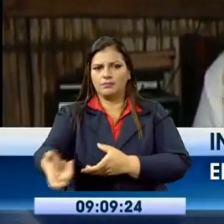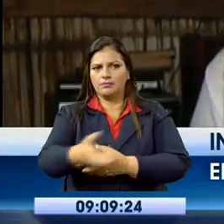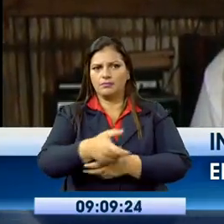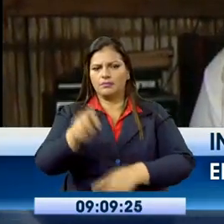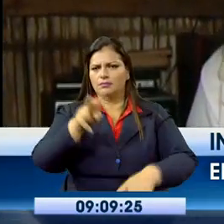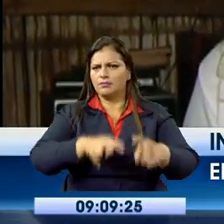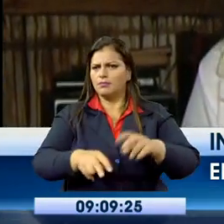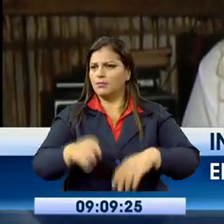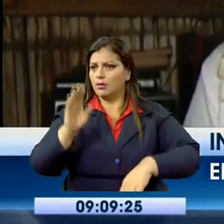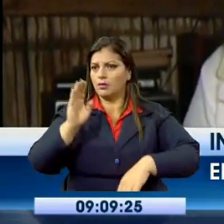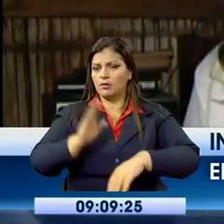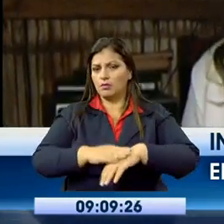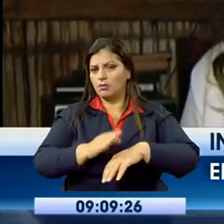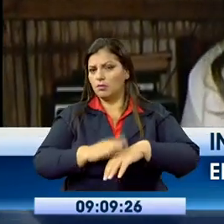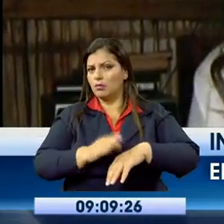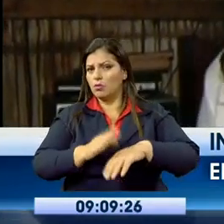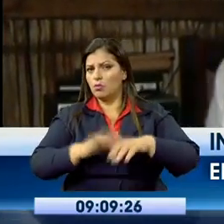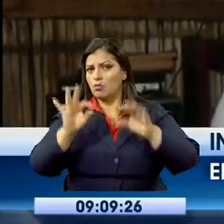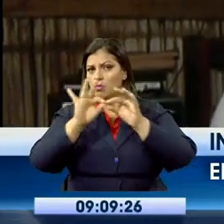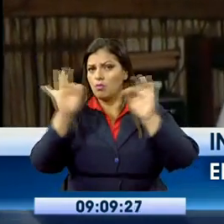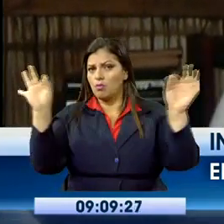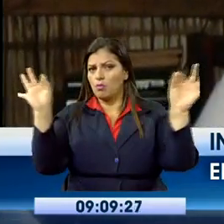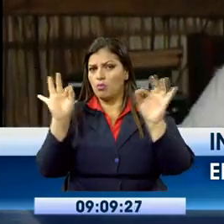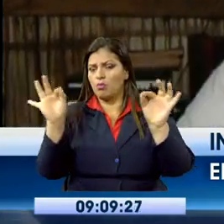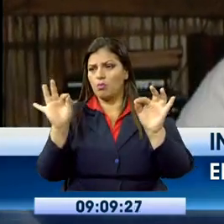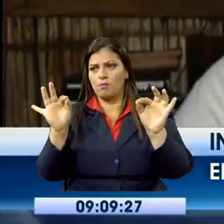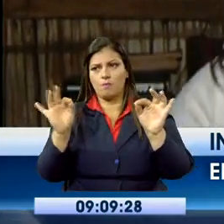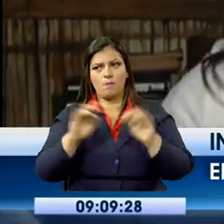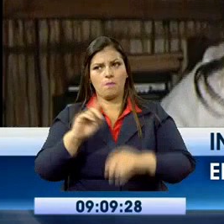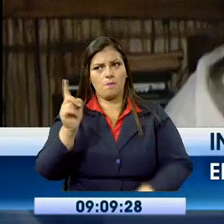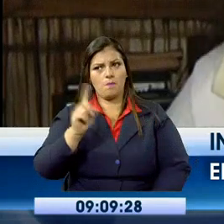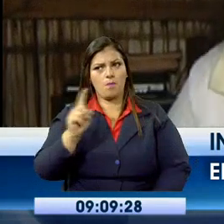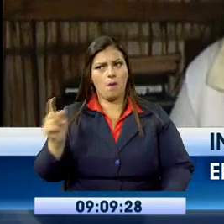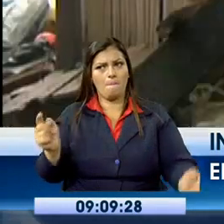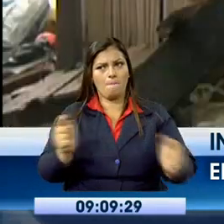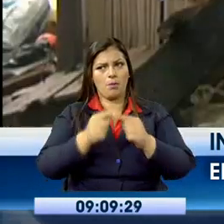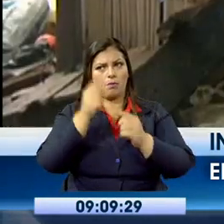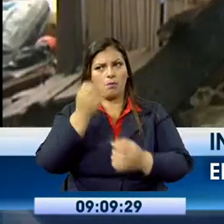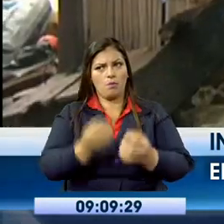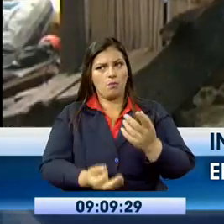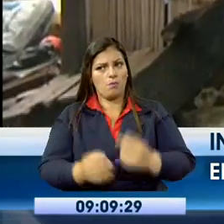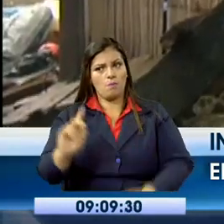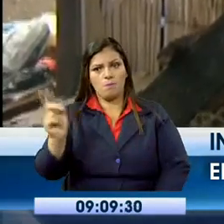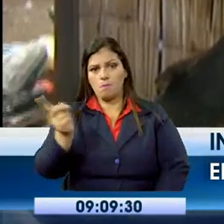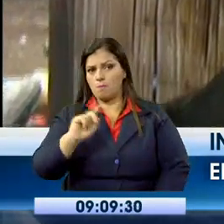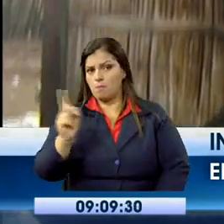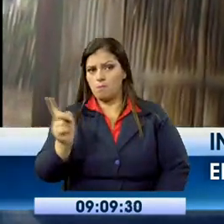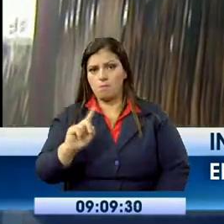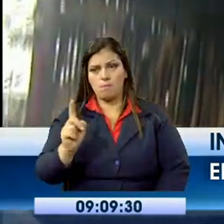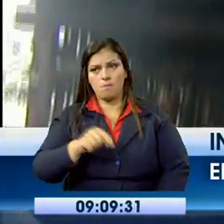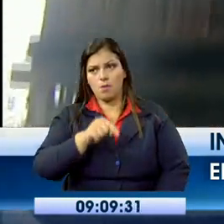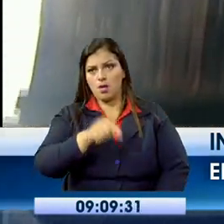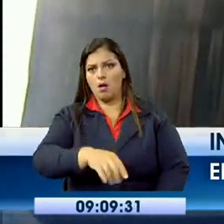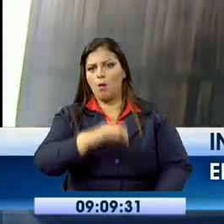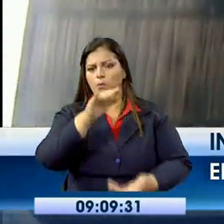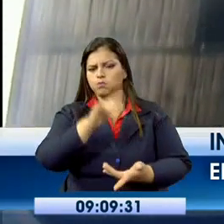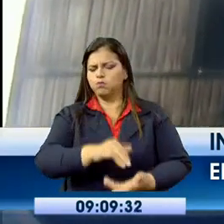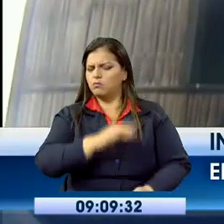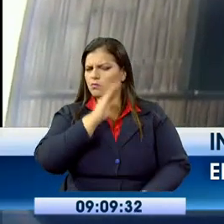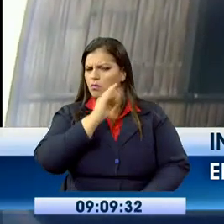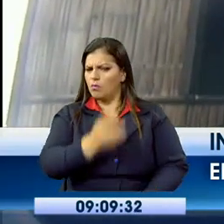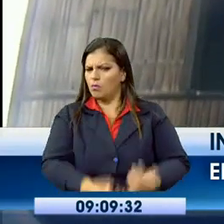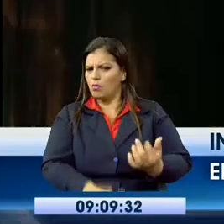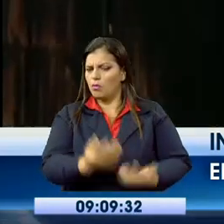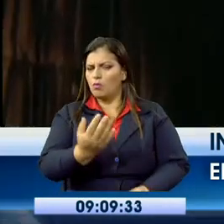esto no es cortocircuito, incluso no había luz, y dijo que provocado fue el incendio del colchón. Agentes policiales y el cuerpo de bomberos se hicieron presentes ante